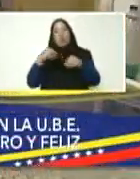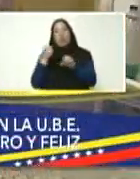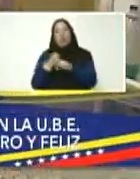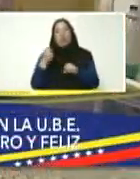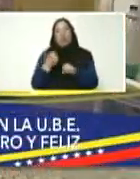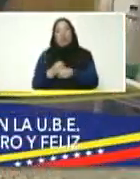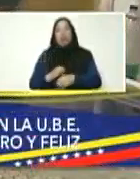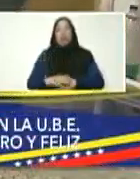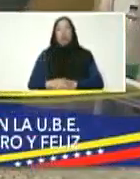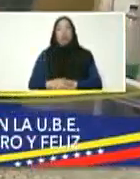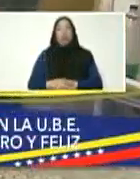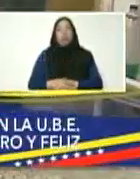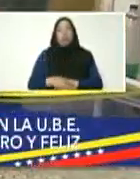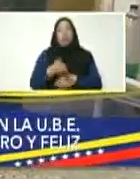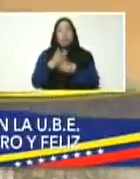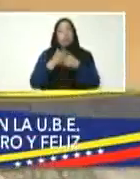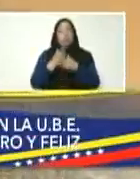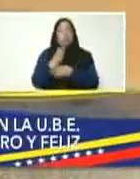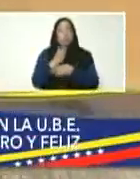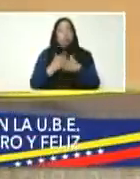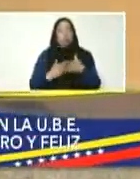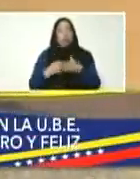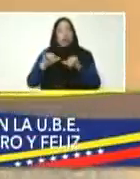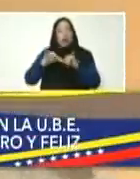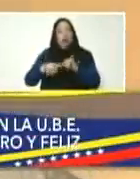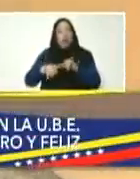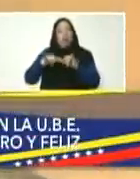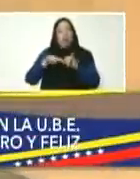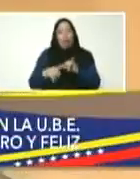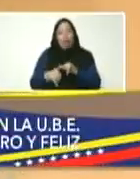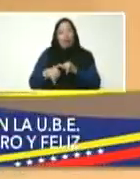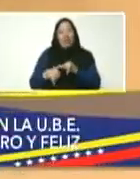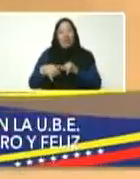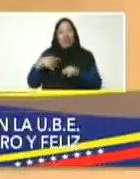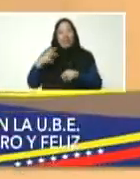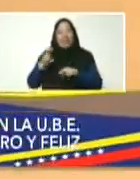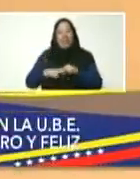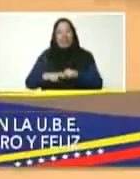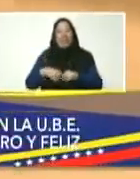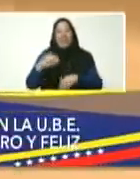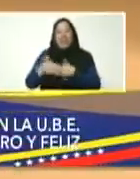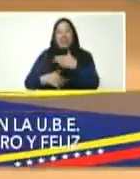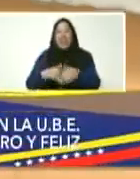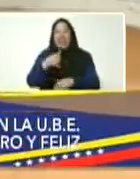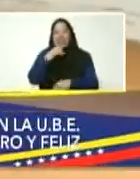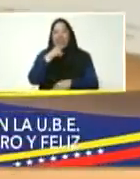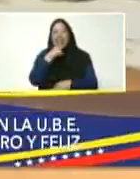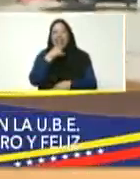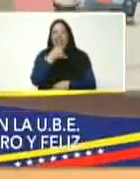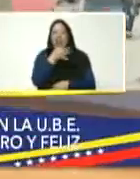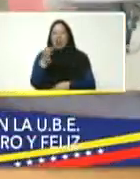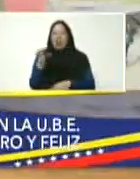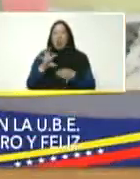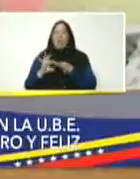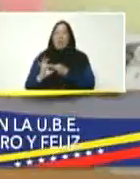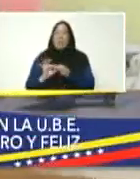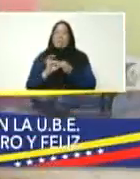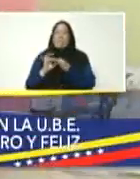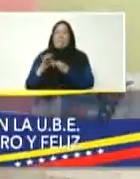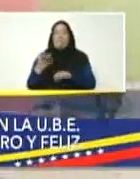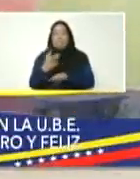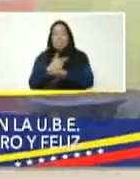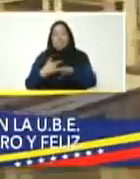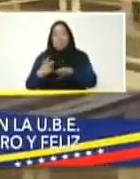lo que es la carpintería, herrería, están pintando y arreglando pupitres, y aquí en unidad perfecta con mi gobernador Alejandro